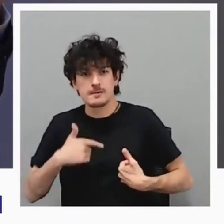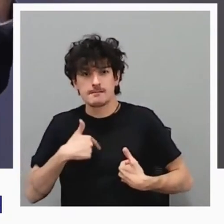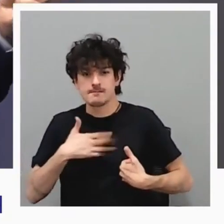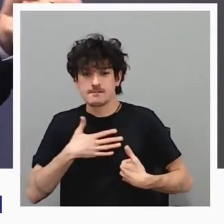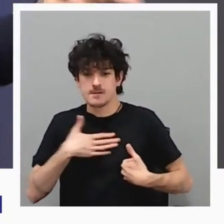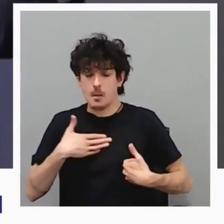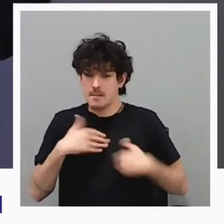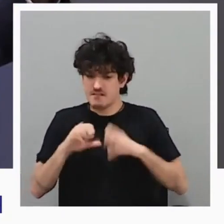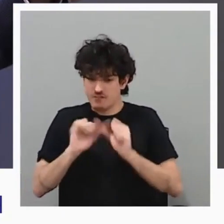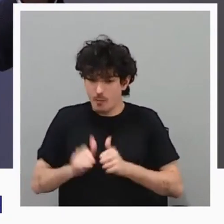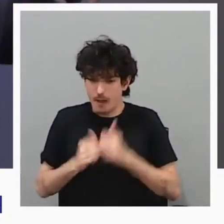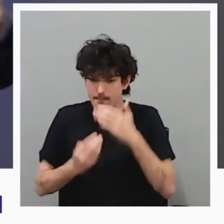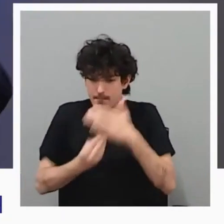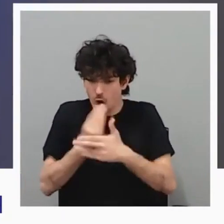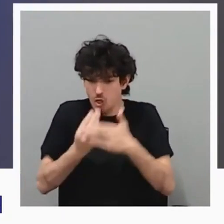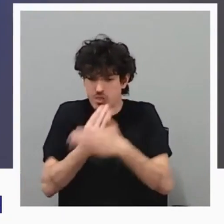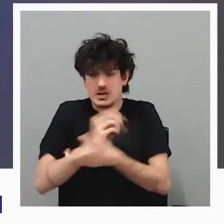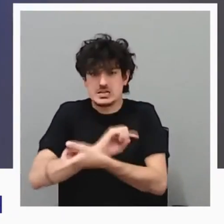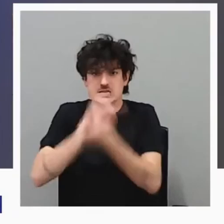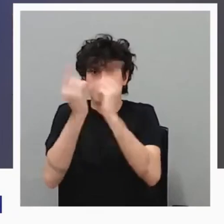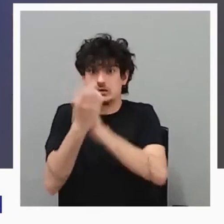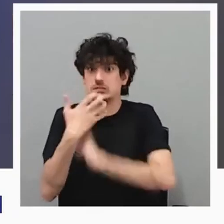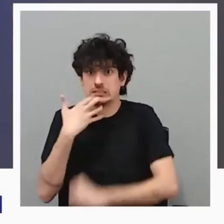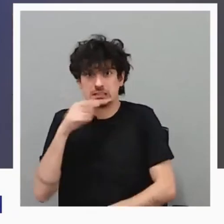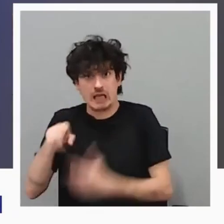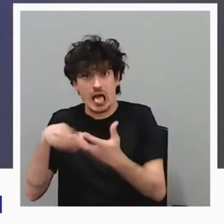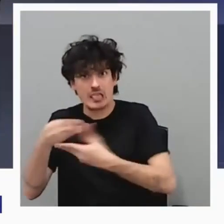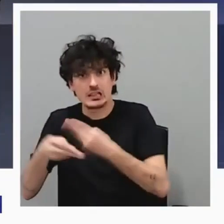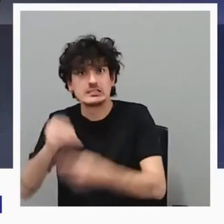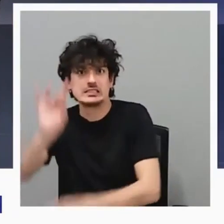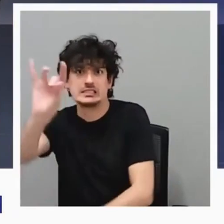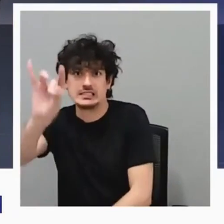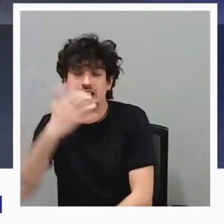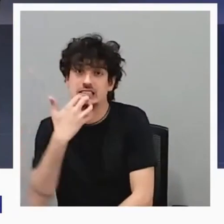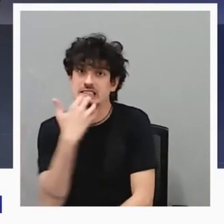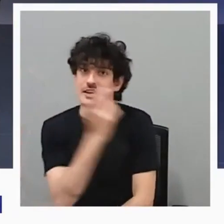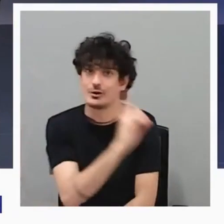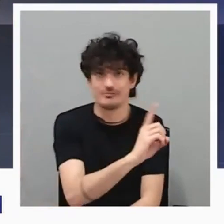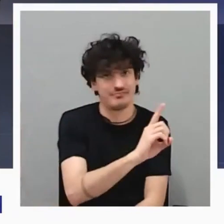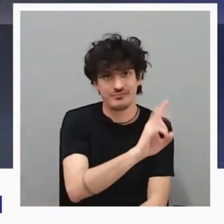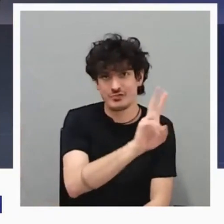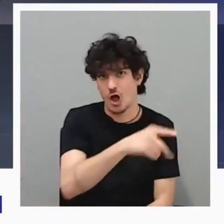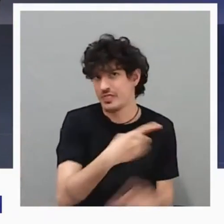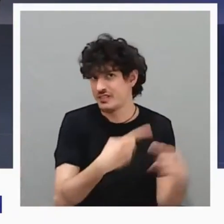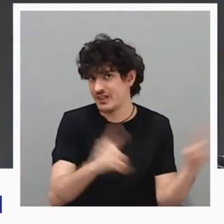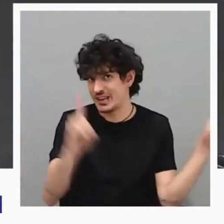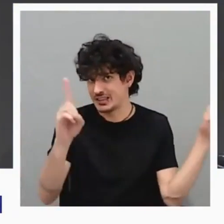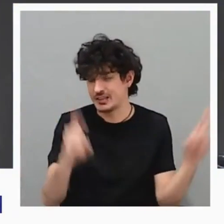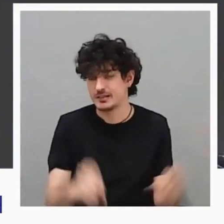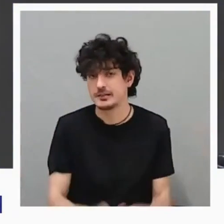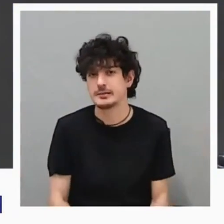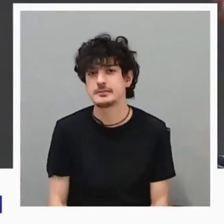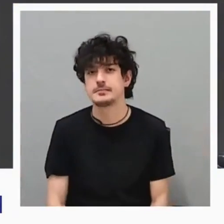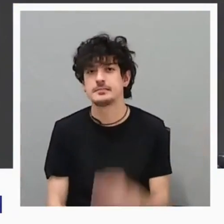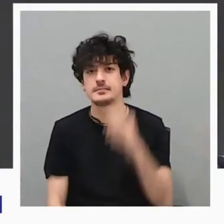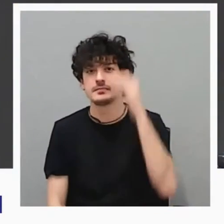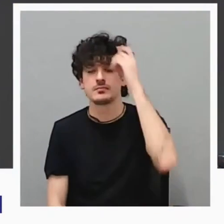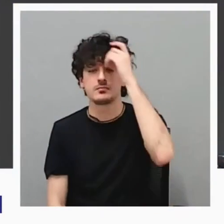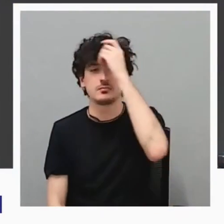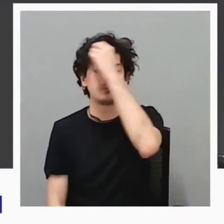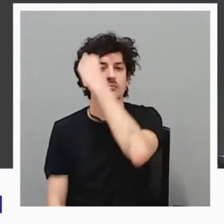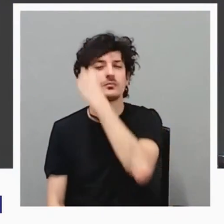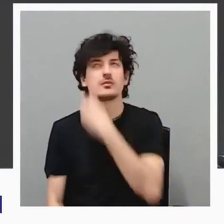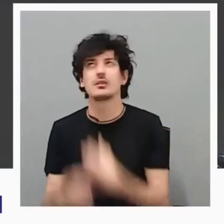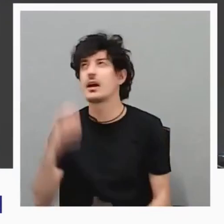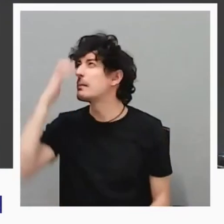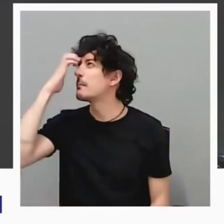Si es así, sí. Si no es así, es greenwashing. Te iba a decir algo y me lo he pensado. O lo mismo te lo digo. Juan. Vale, como quieras. Imagínate que me